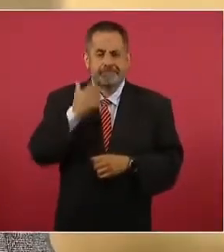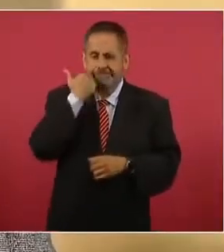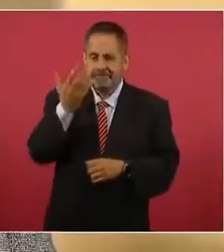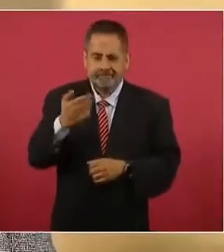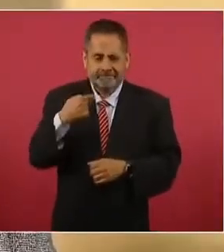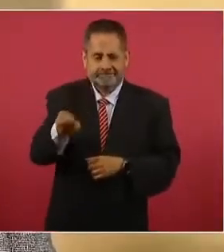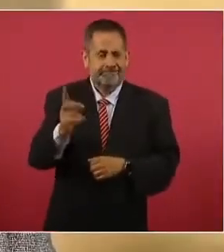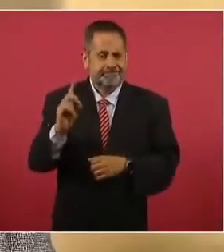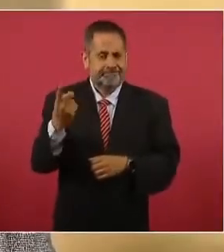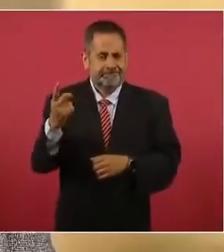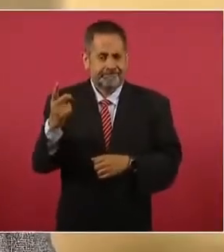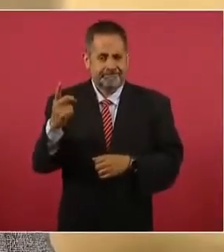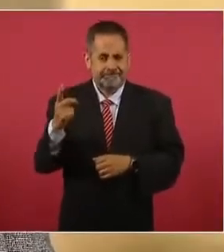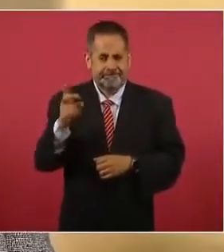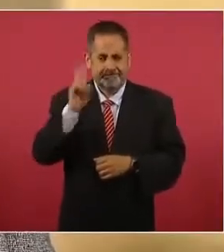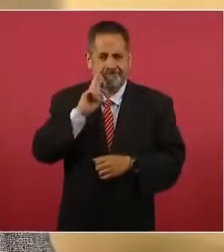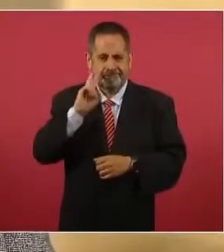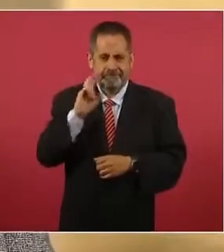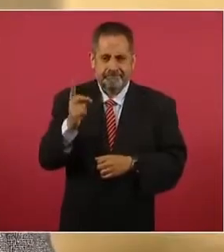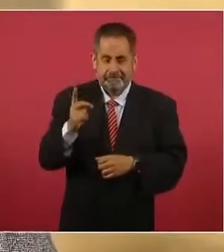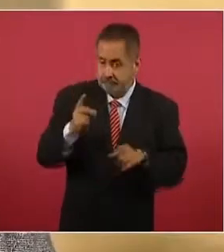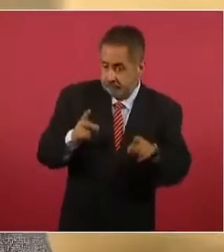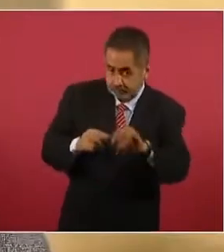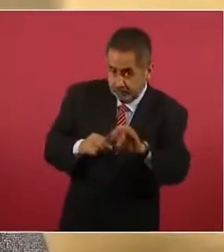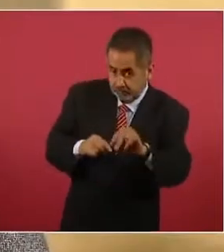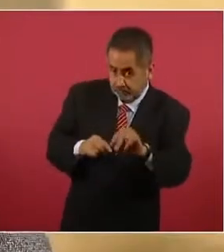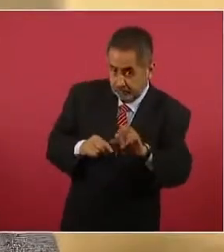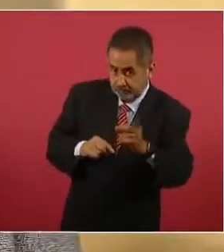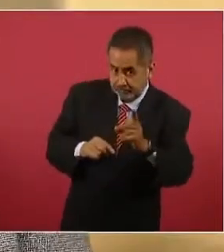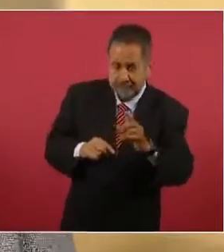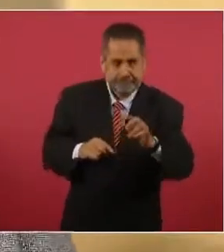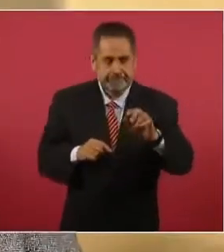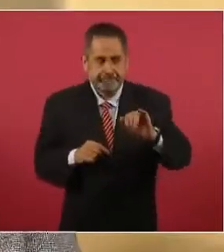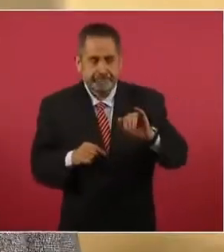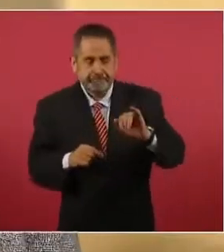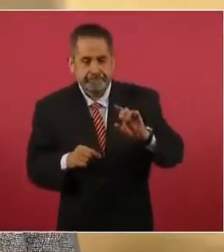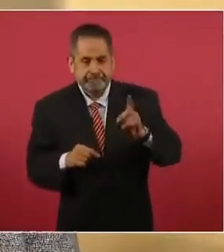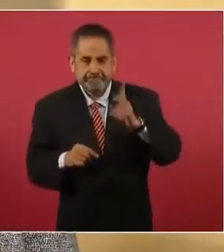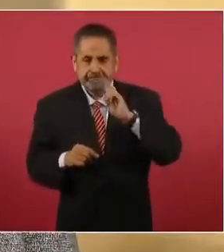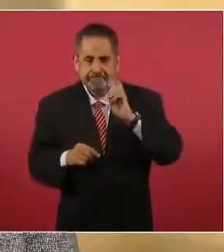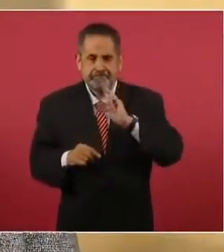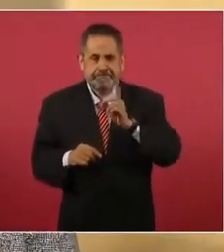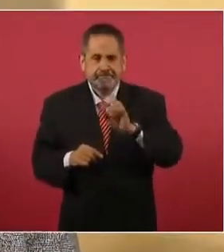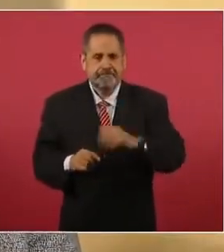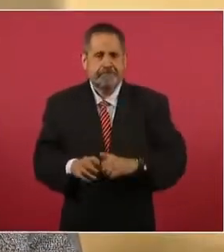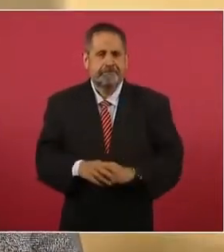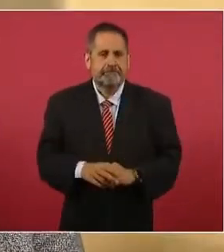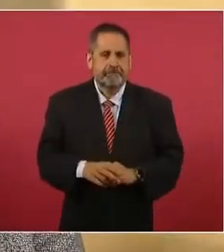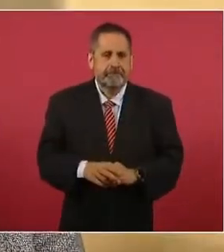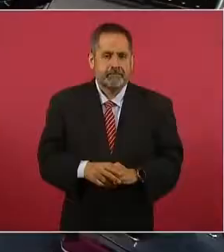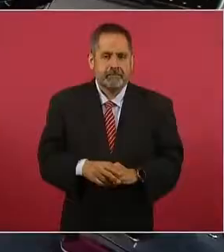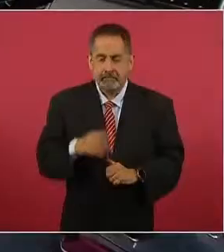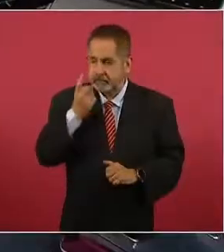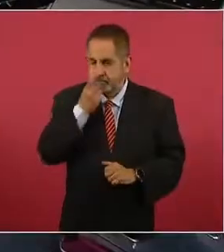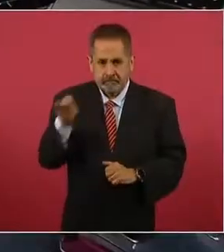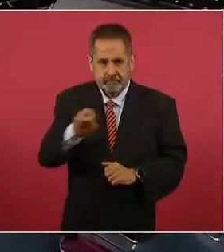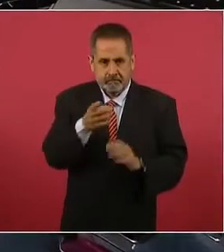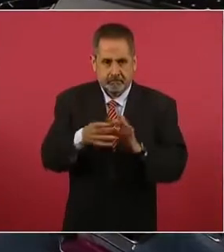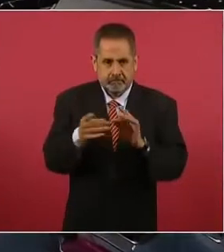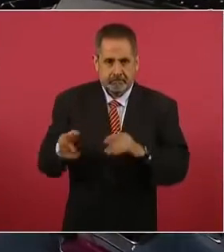para diciembre. ¿Así es o no? Sí, queremos para diciembre. A ver, de una